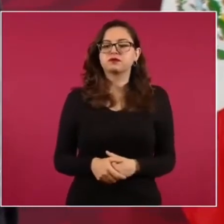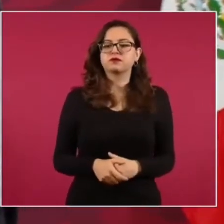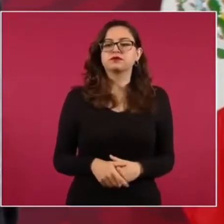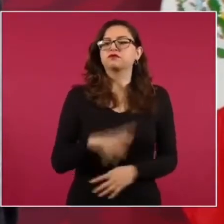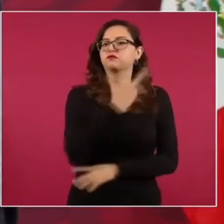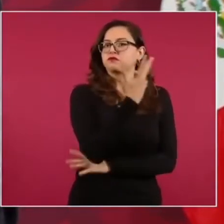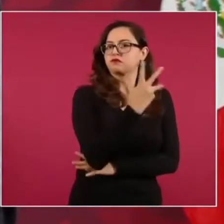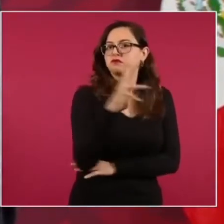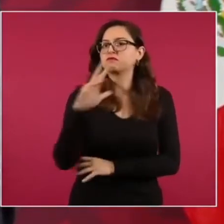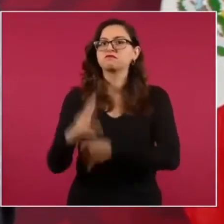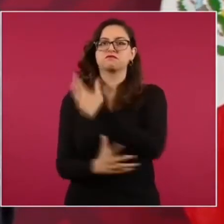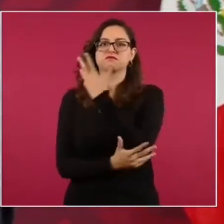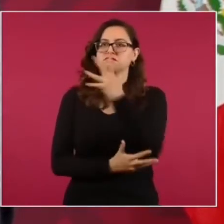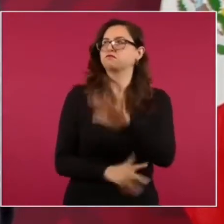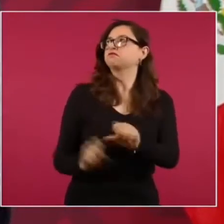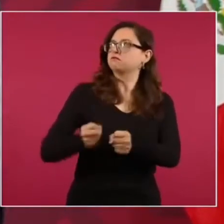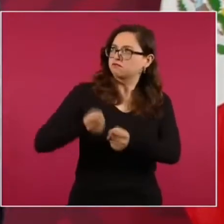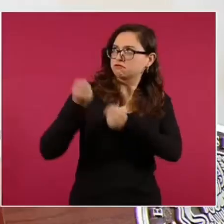selvas,